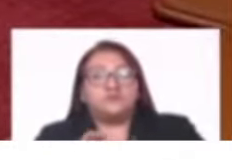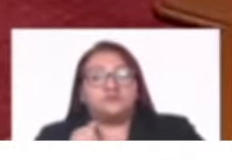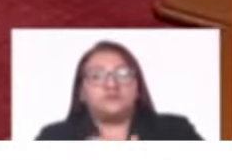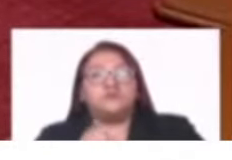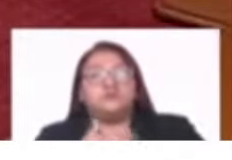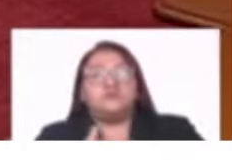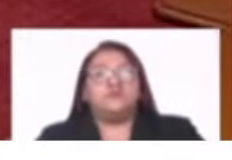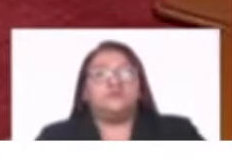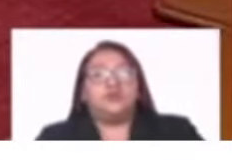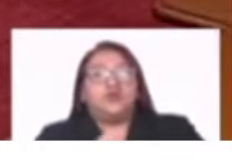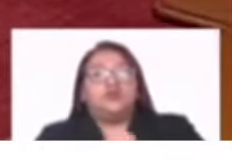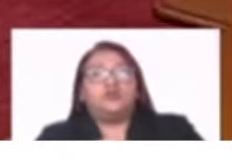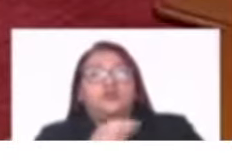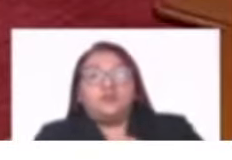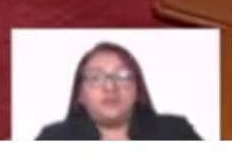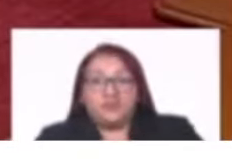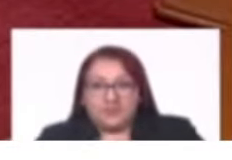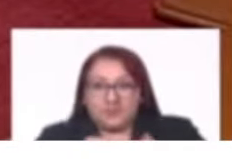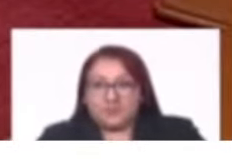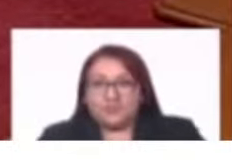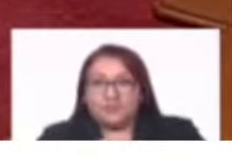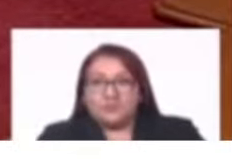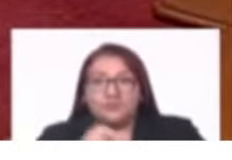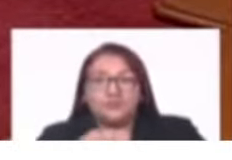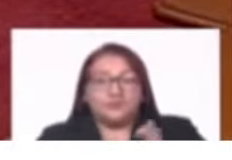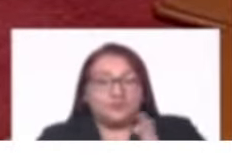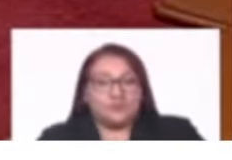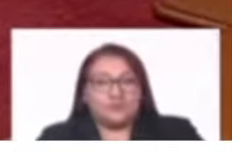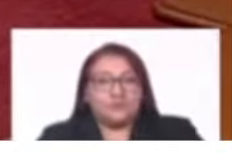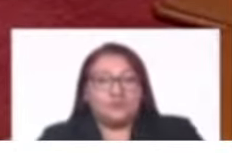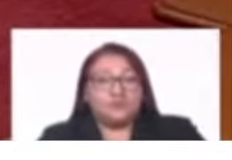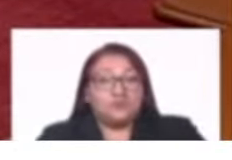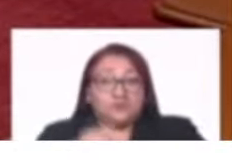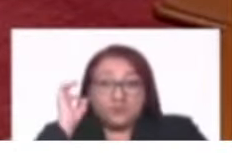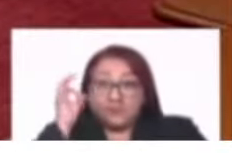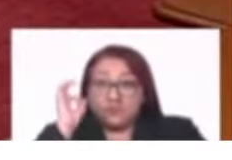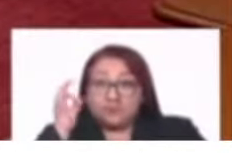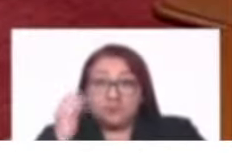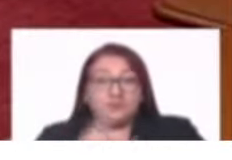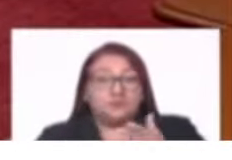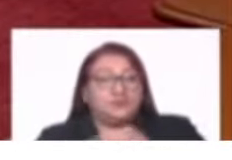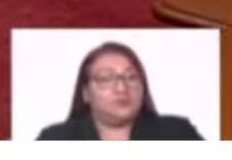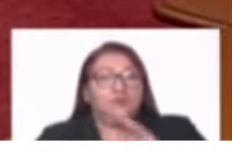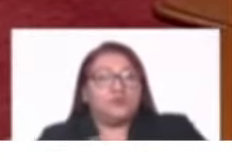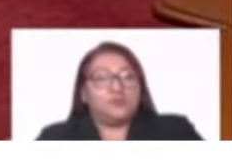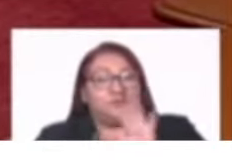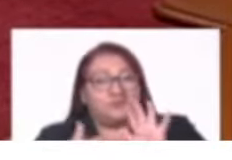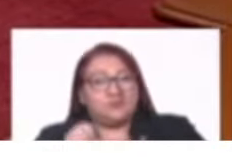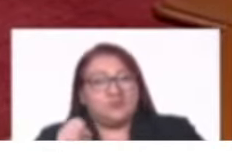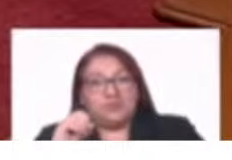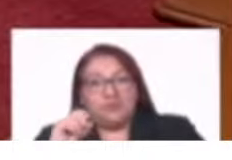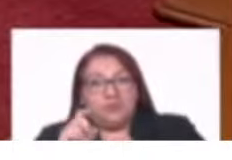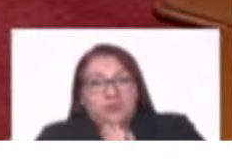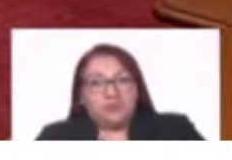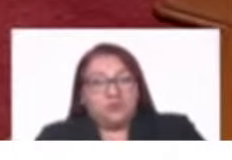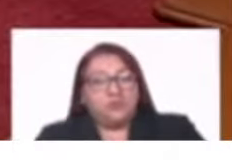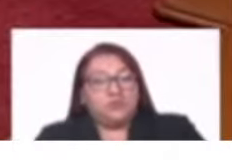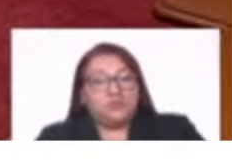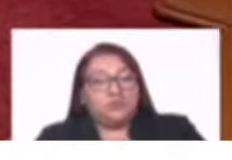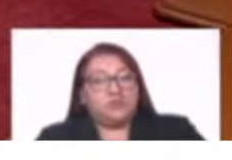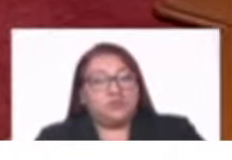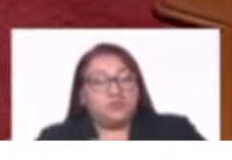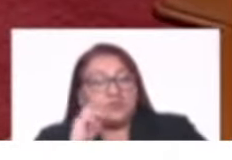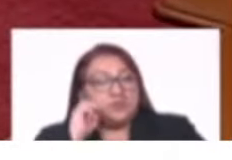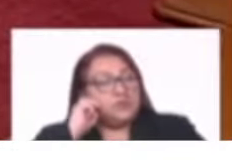el presidente del Consejo de Ministros y el ministro de Economía y Finanzas. La exposición, que no excederá de 60 minutos, debe referirse